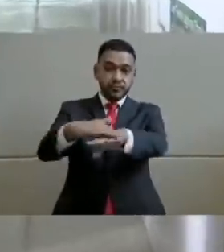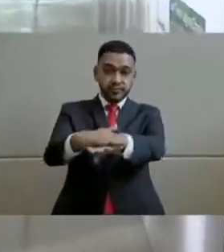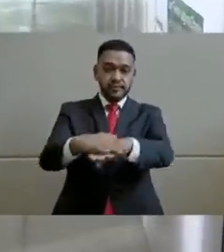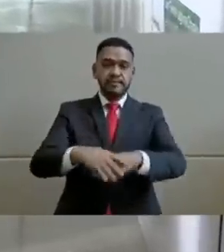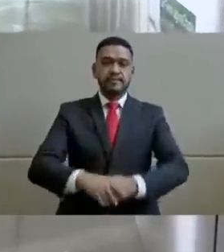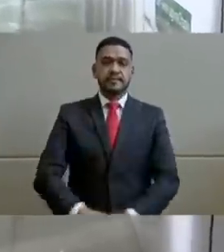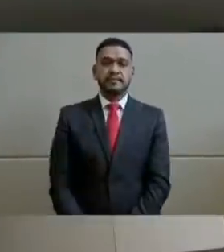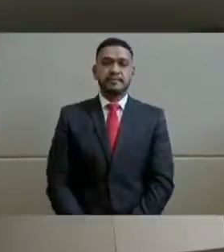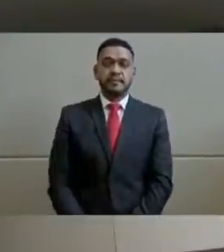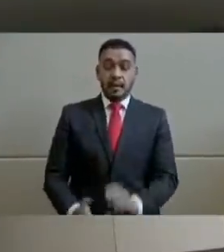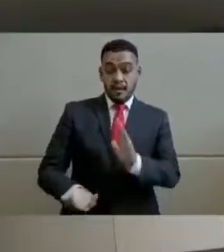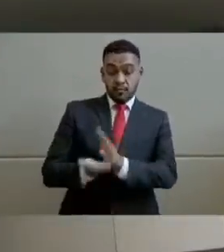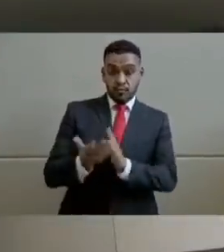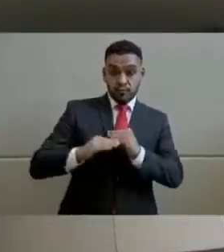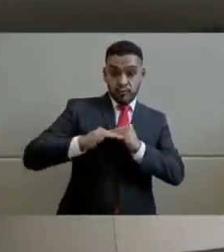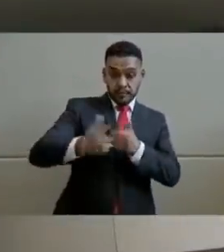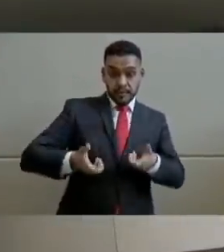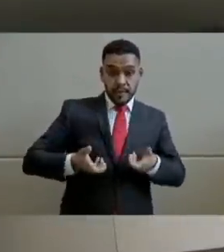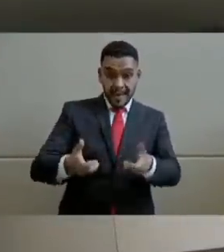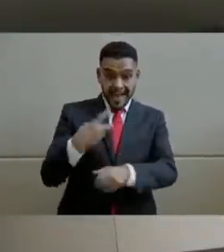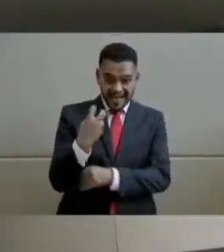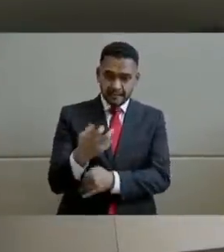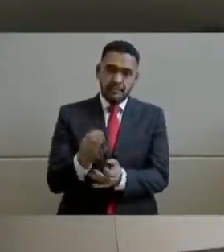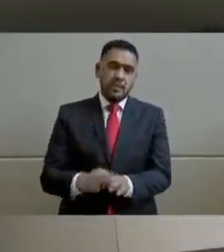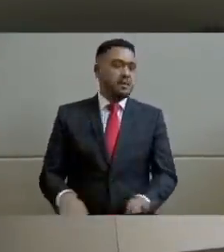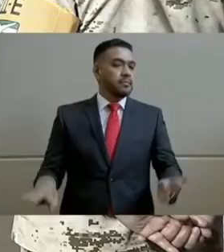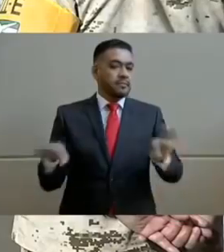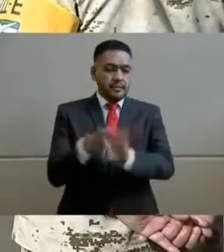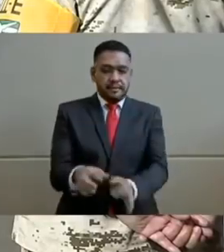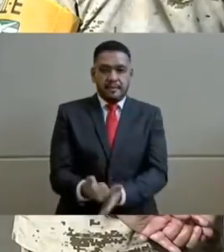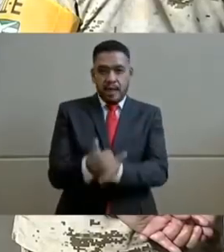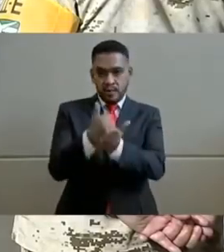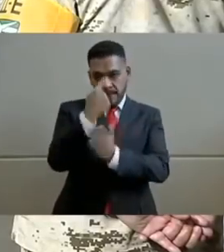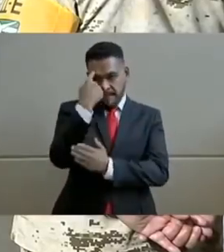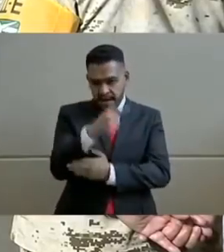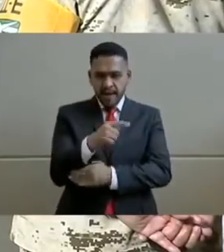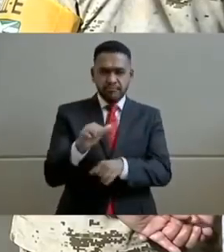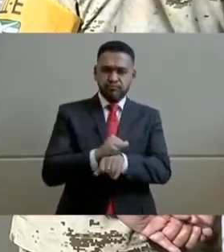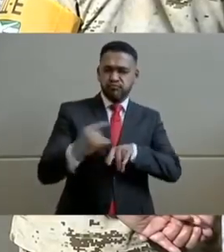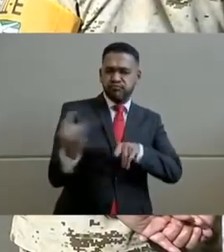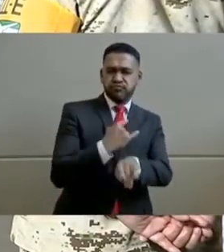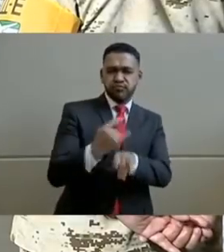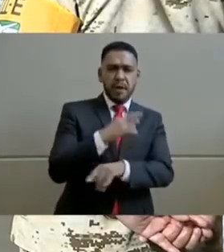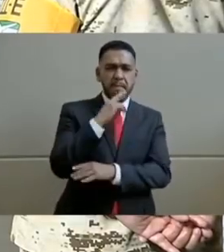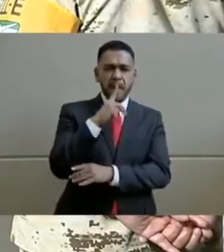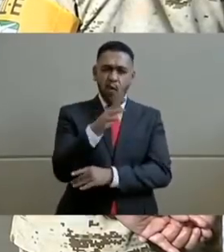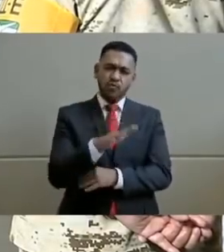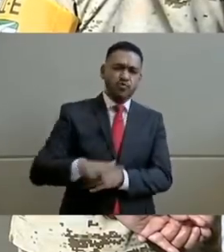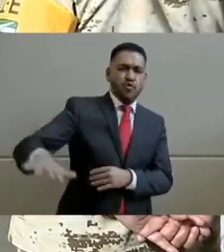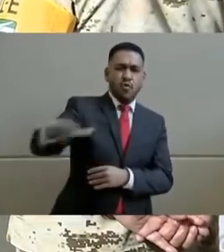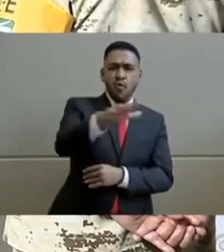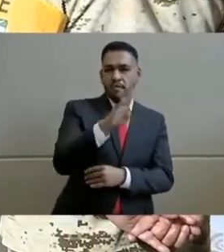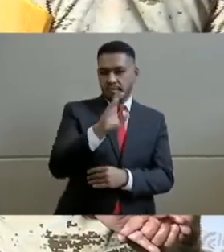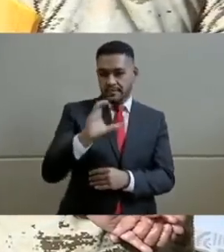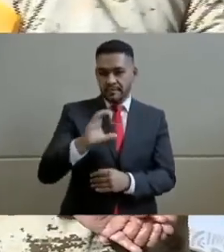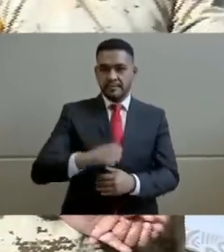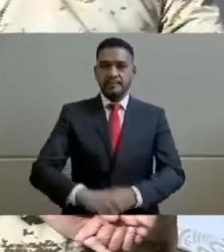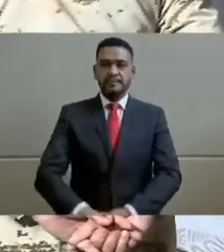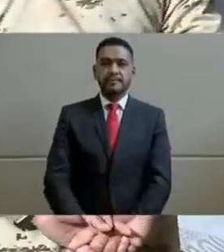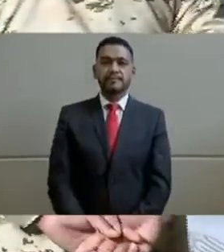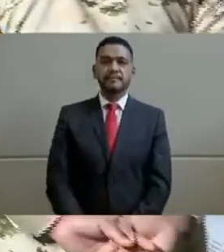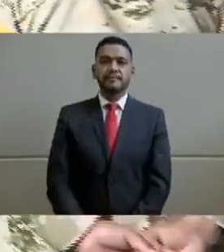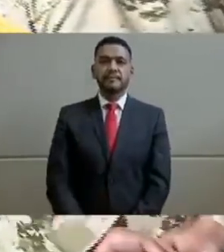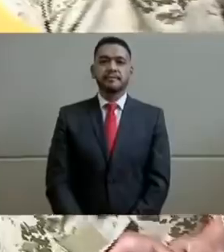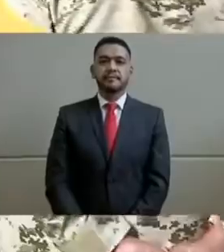obras fundamentales que definitivamente están contribuyendo a una mejor movilidad en el caso del estado de Baja California. Aquí